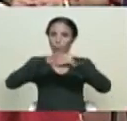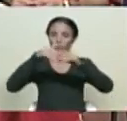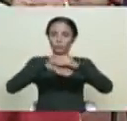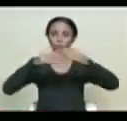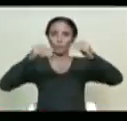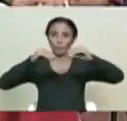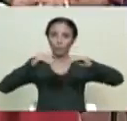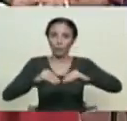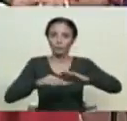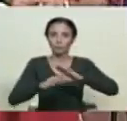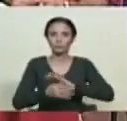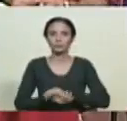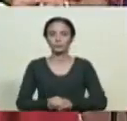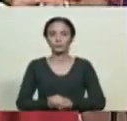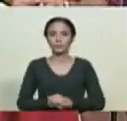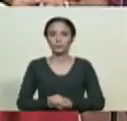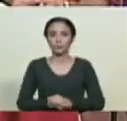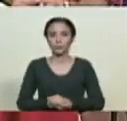No sabemos.